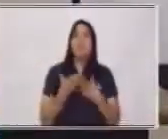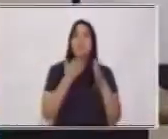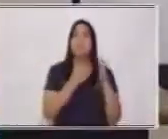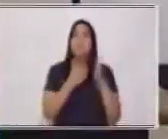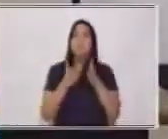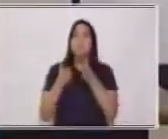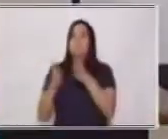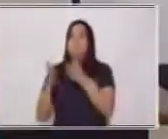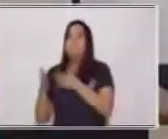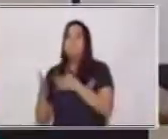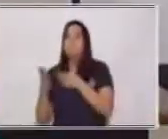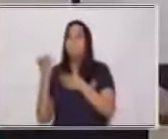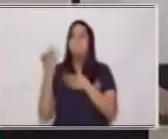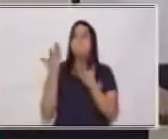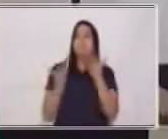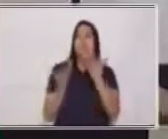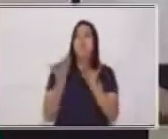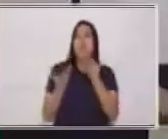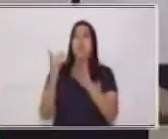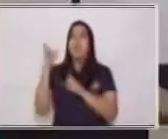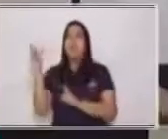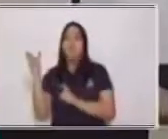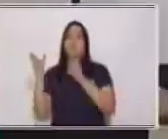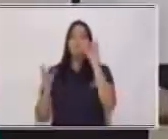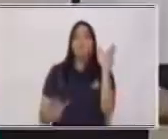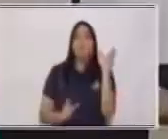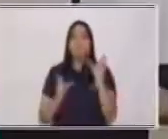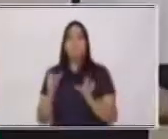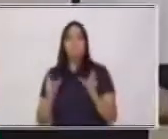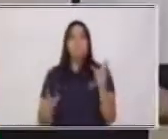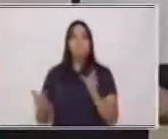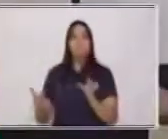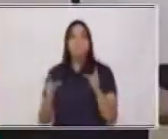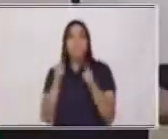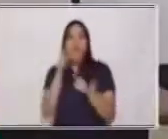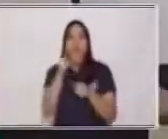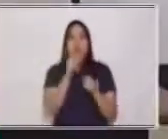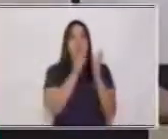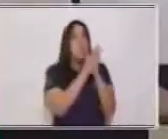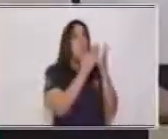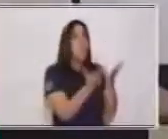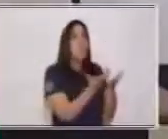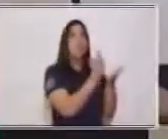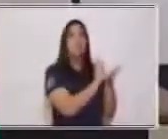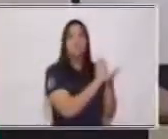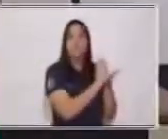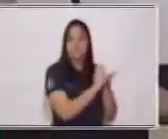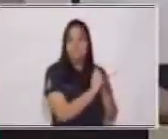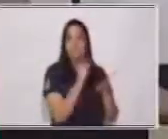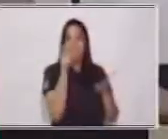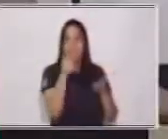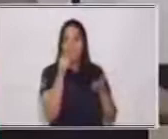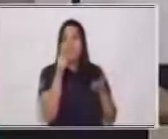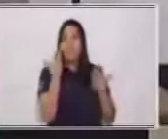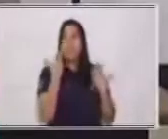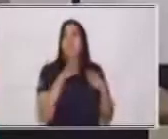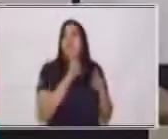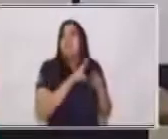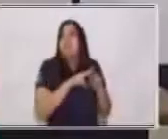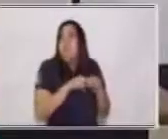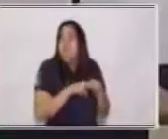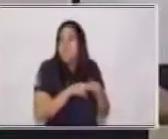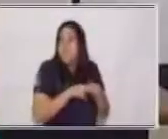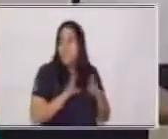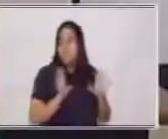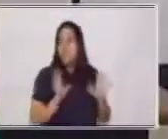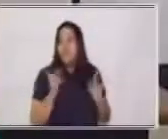tengo yo acá y las vas a escribir en tu cuaderno. Y yo las voy a colocar donde corresponde según los